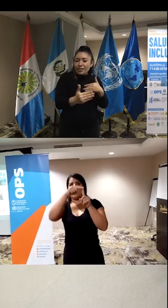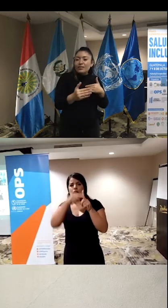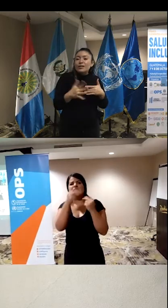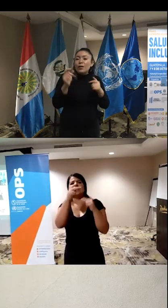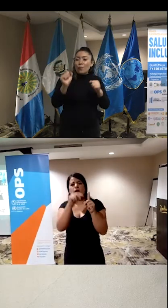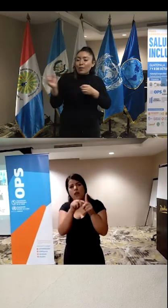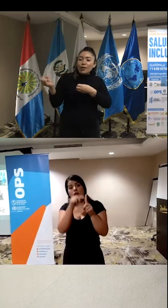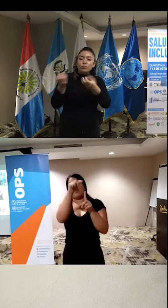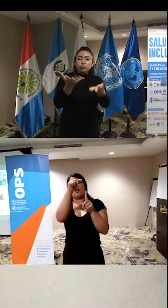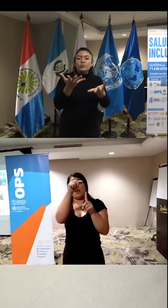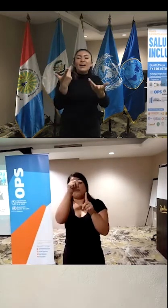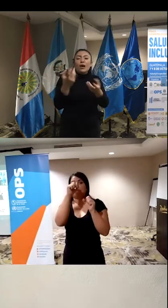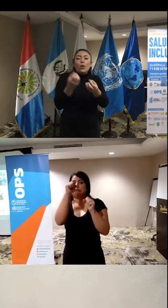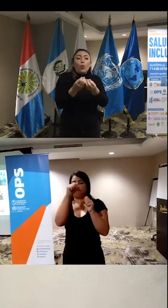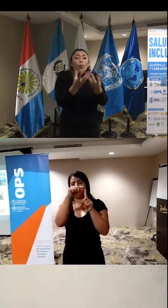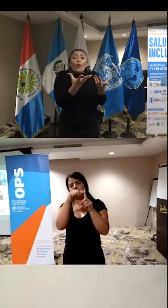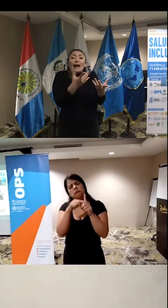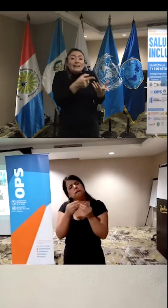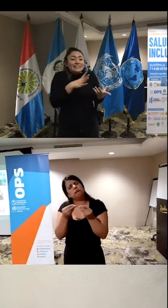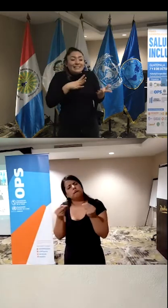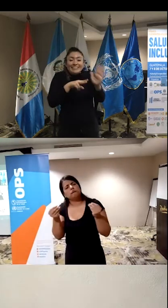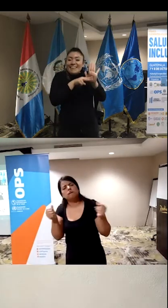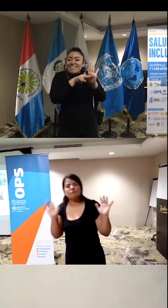el grado de la discapacidad es leve,